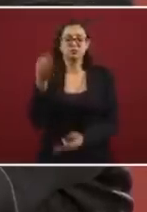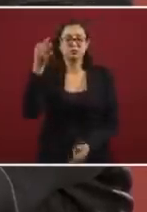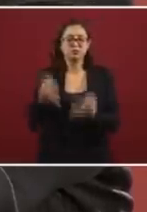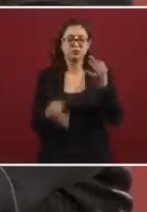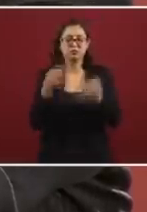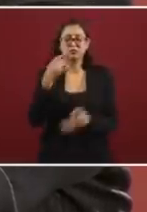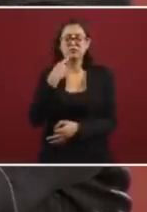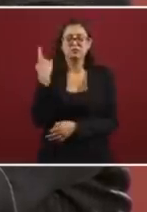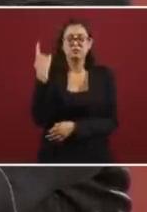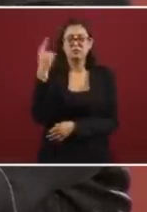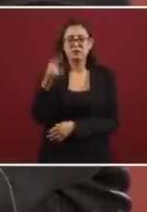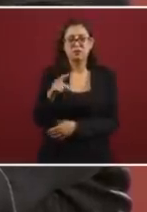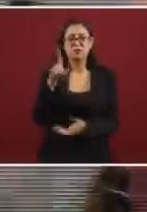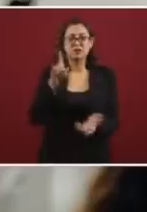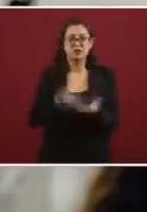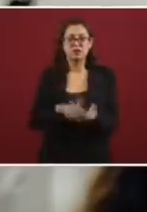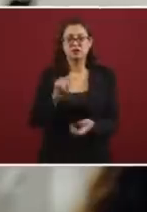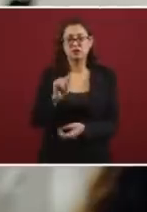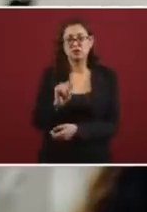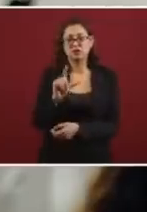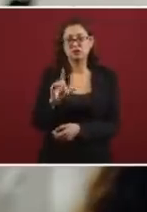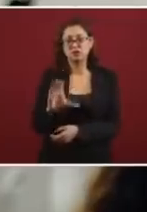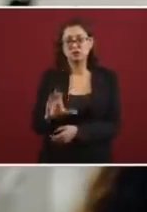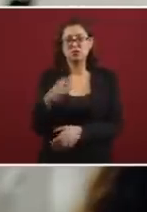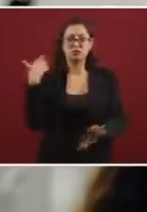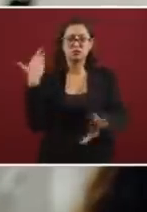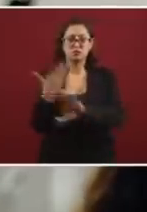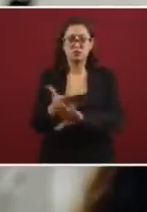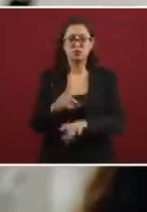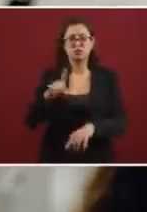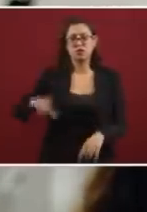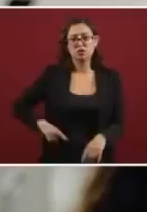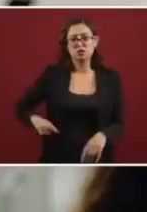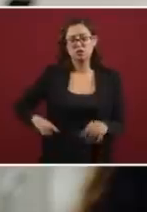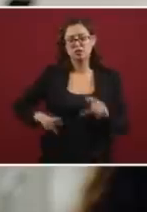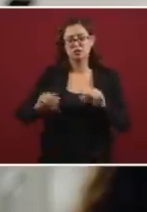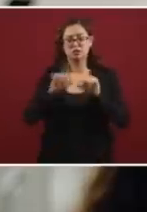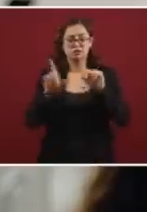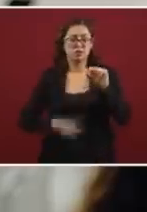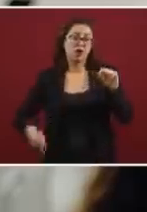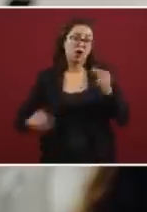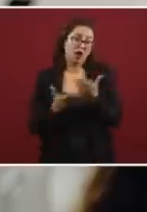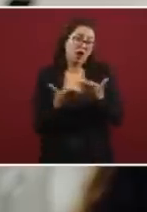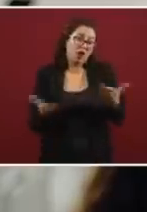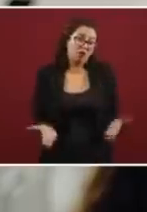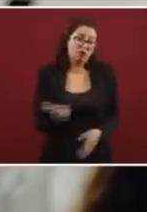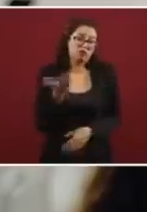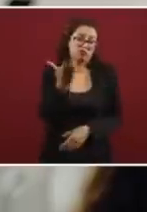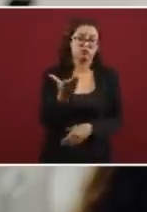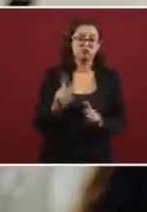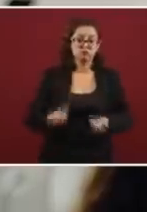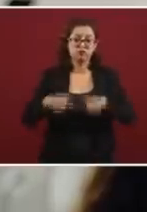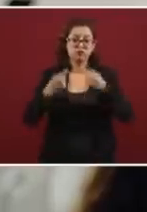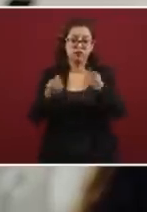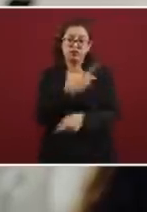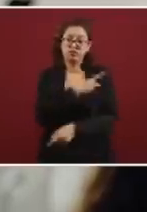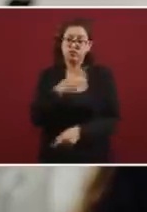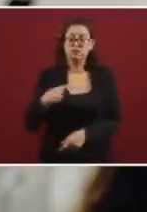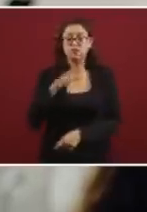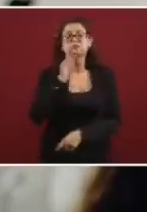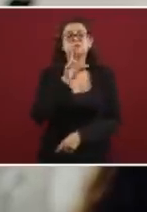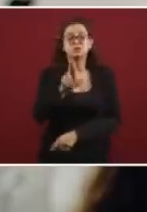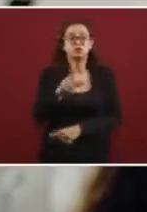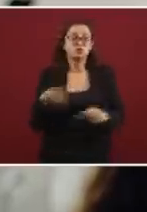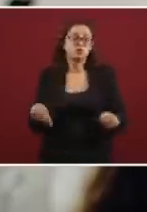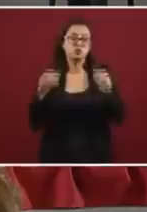tratado de libre comercio es una demanda contra el gobierno de mexico es decir que su gobierno que usted encabeza debe responder a ella aunque los